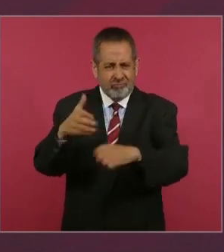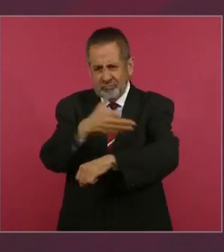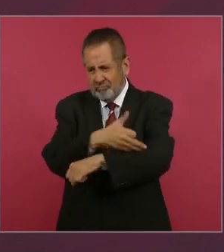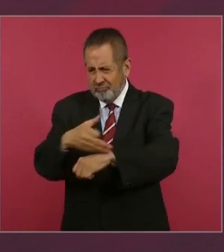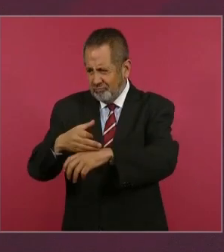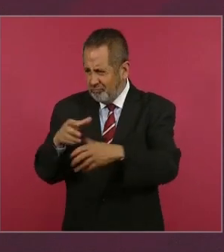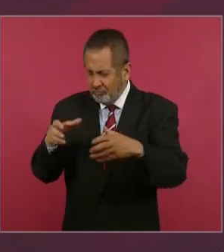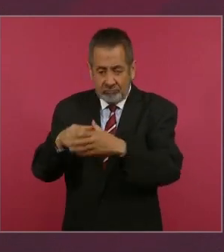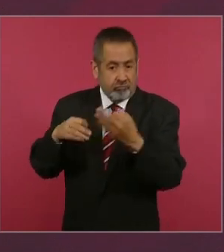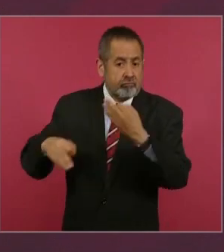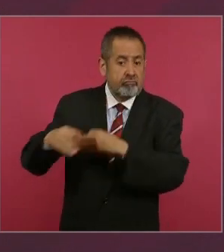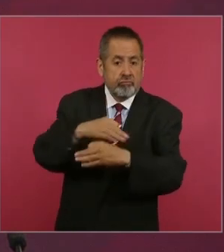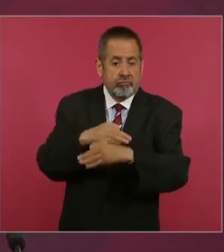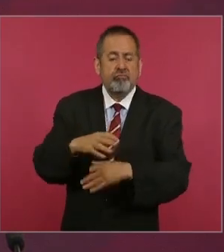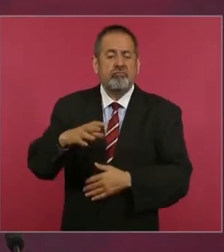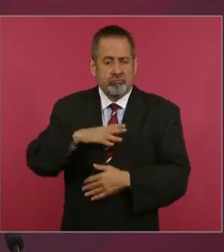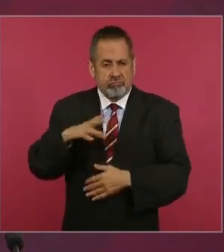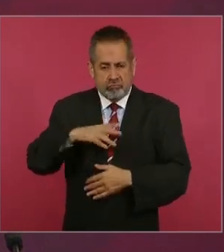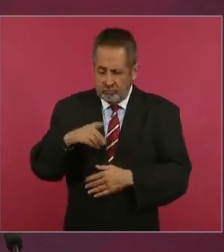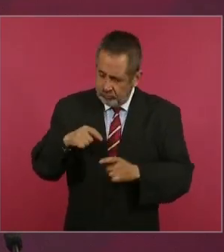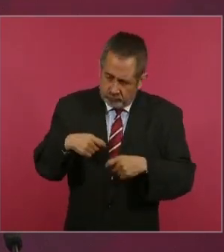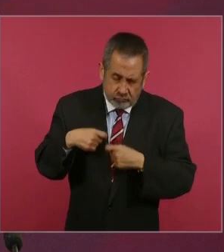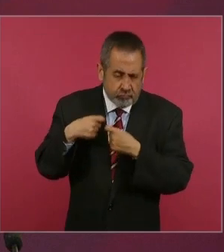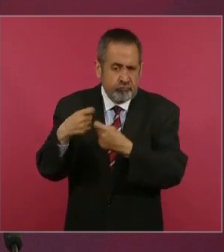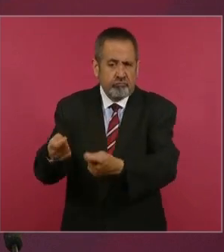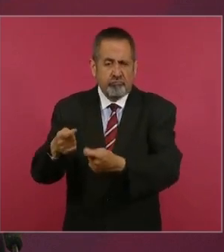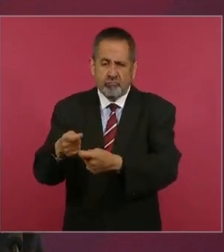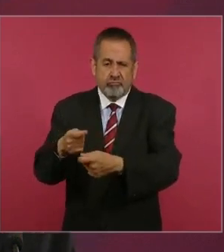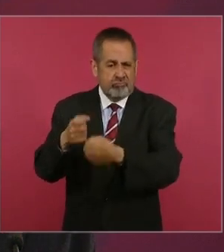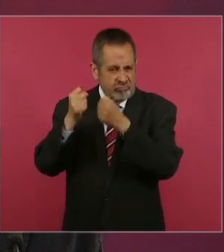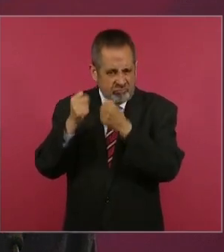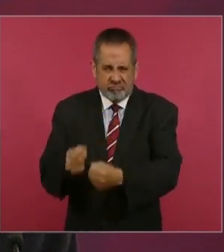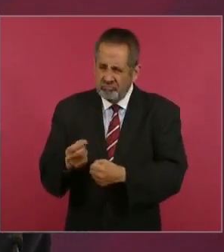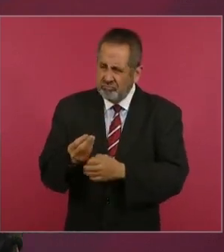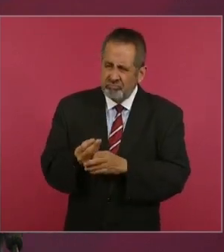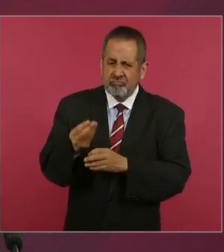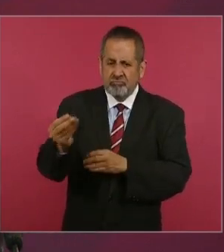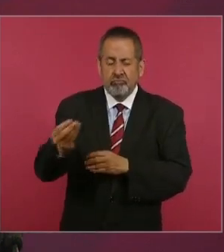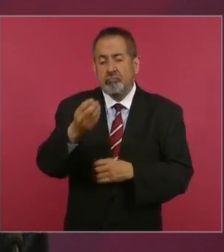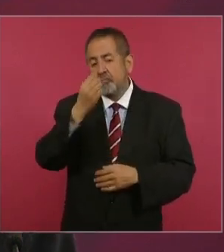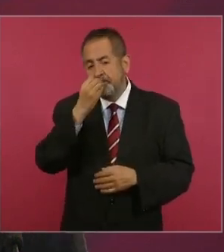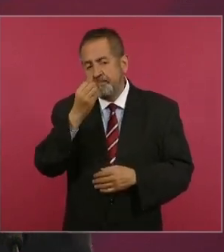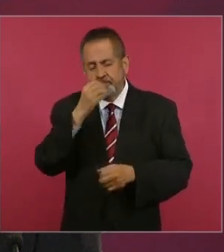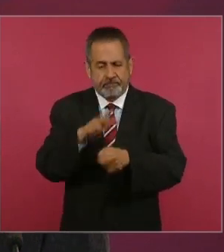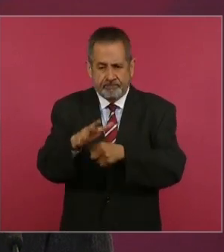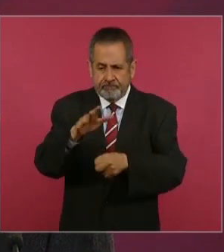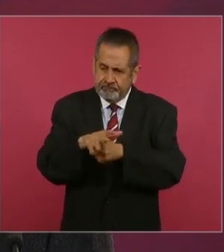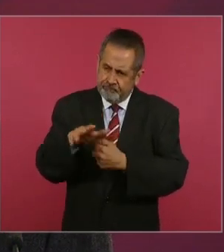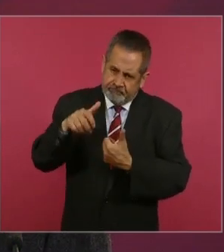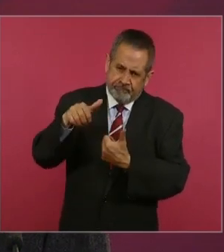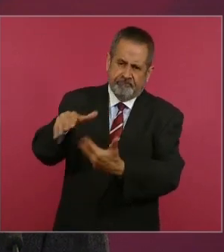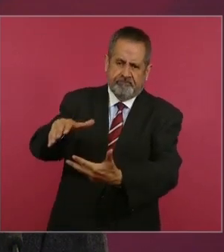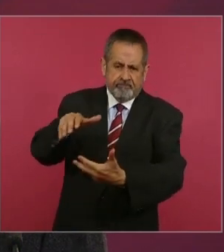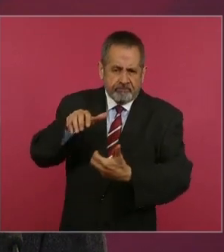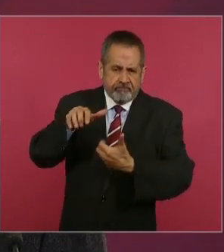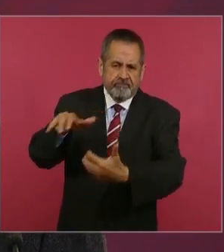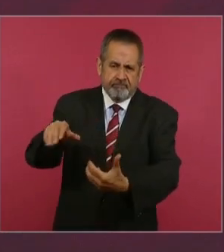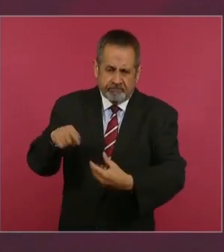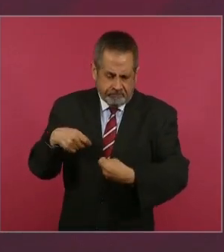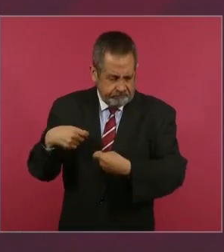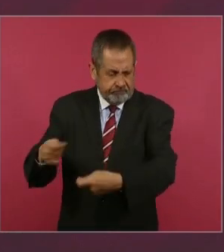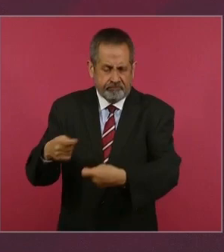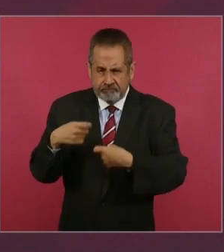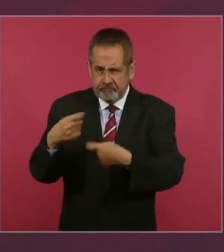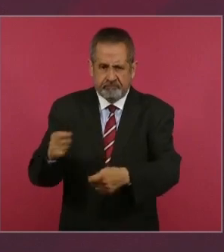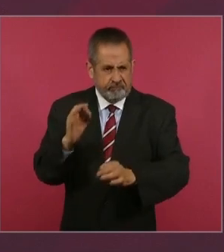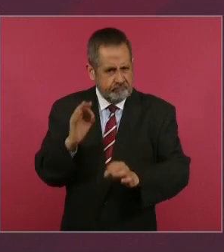familias van a tener garantizados sus alimentos